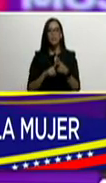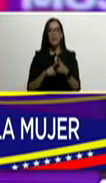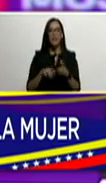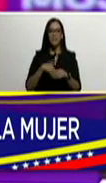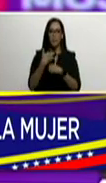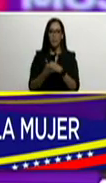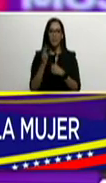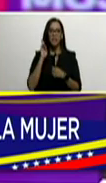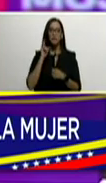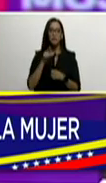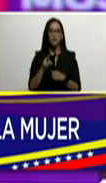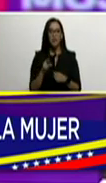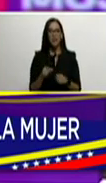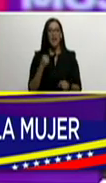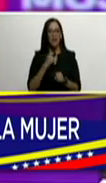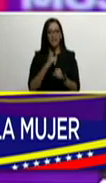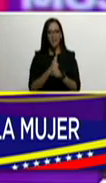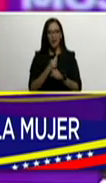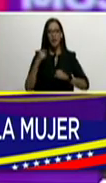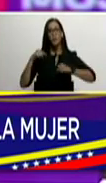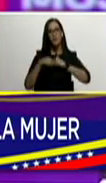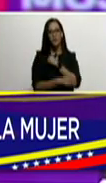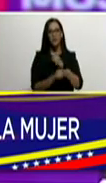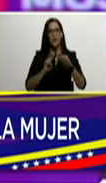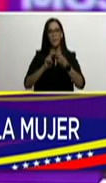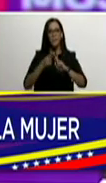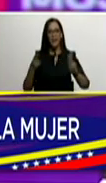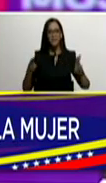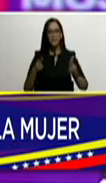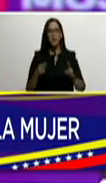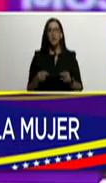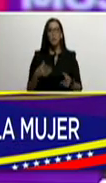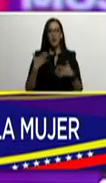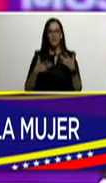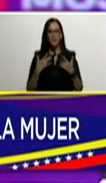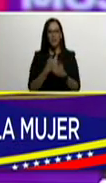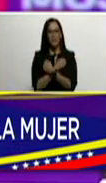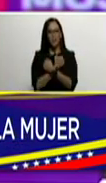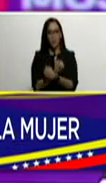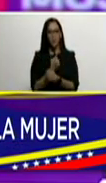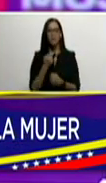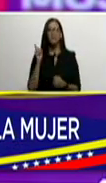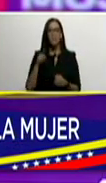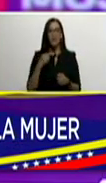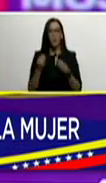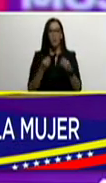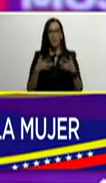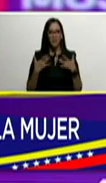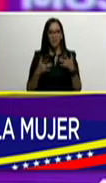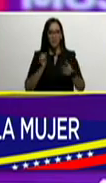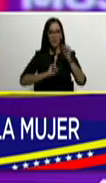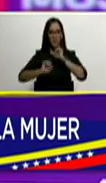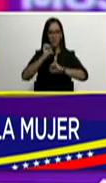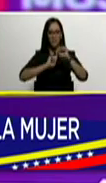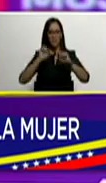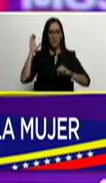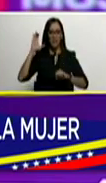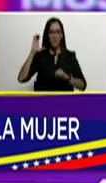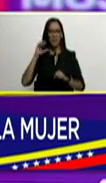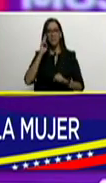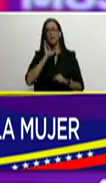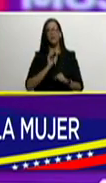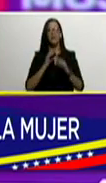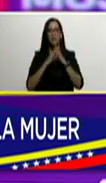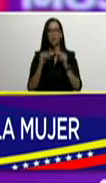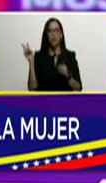que usted decreta a trabajar y profundizar la paz como un acto de amor, pero también como un acto de defensa de la patria bolivariana y